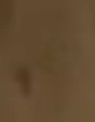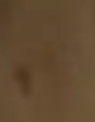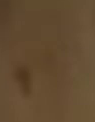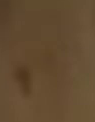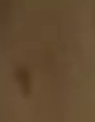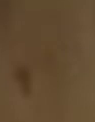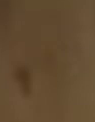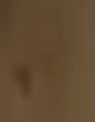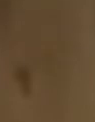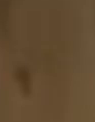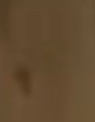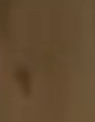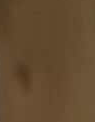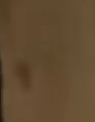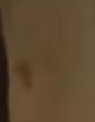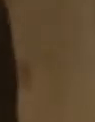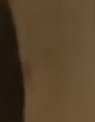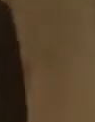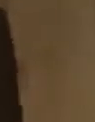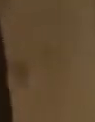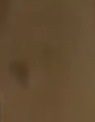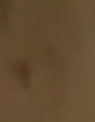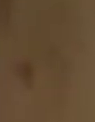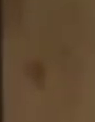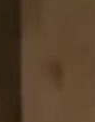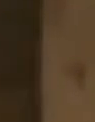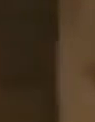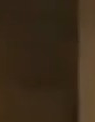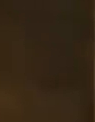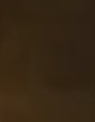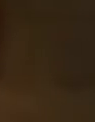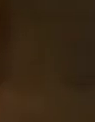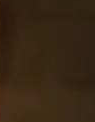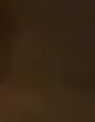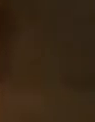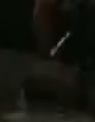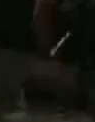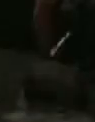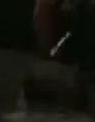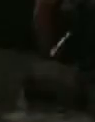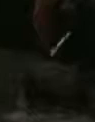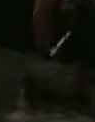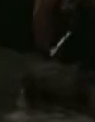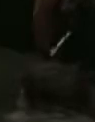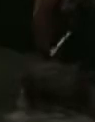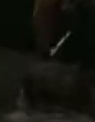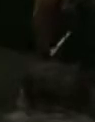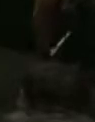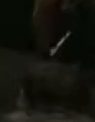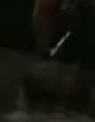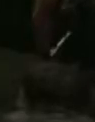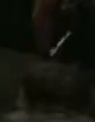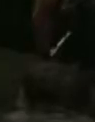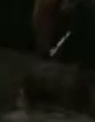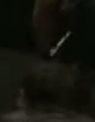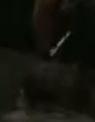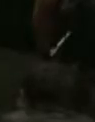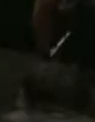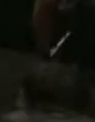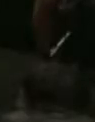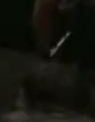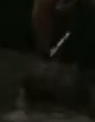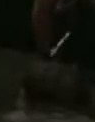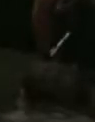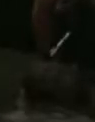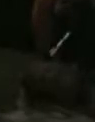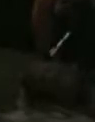plutocrats, to my people, because it feels like it's time for us all to have a chat. Like most plutocrats, I too am